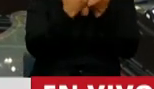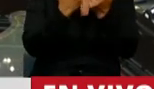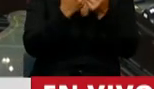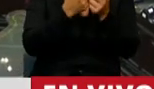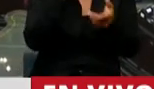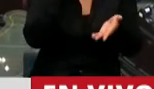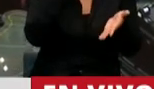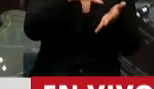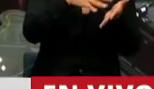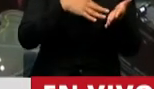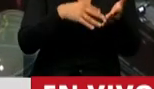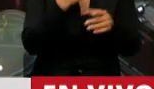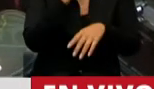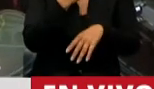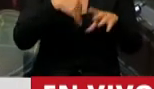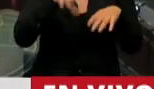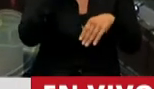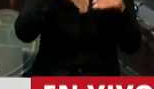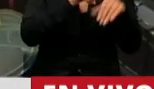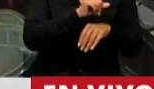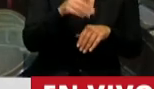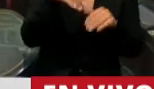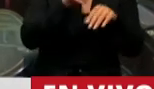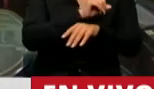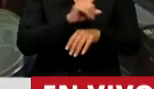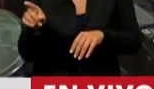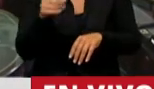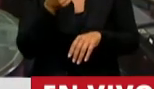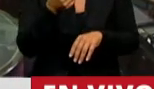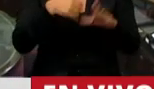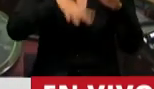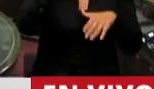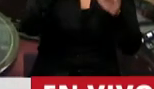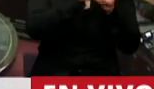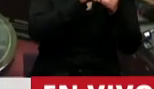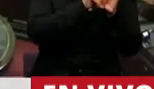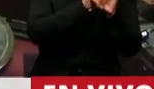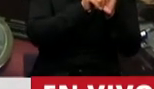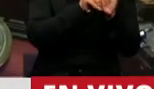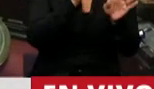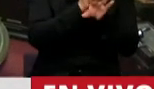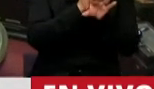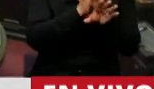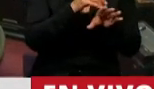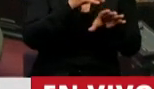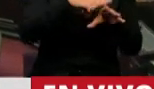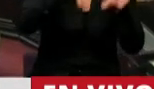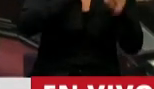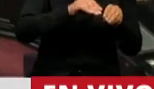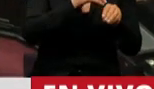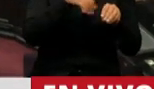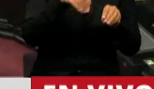mentir, acompañando y votando la gran mayoría de leyes casi por unanimidad. Dicho